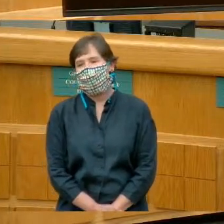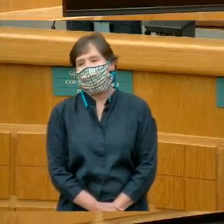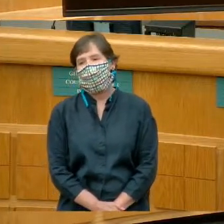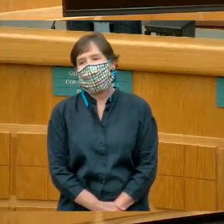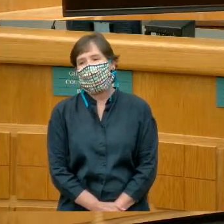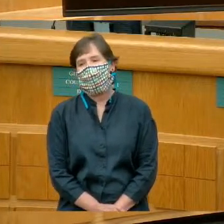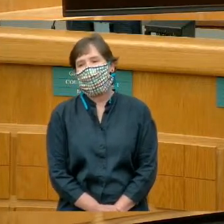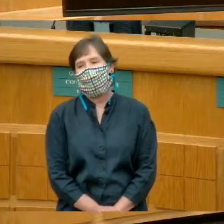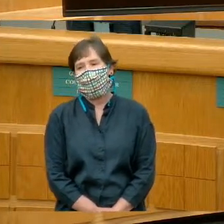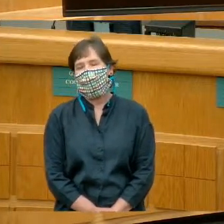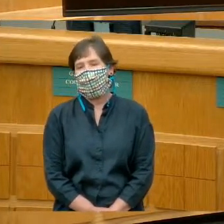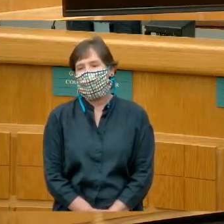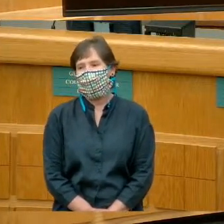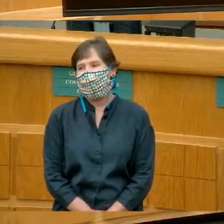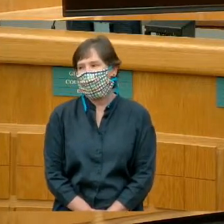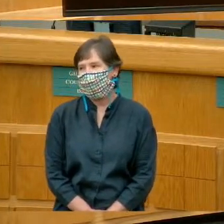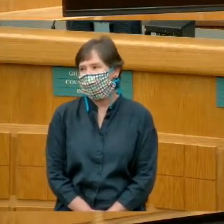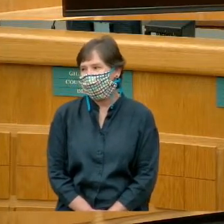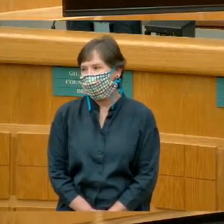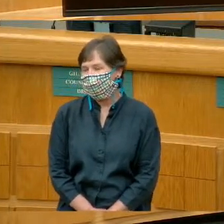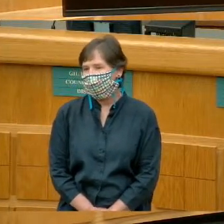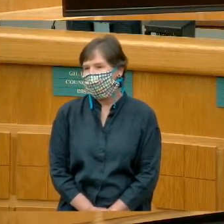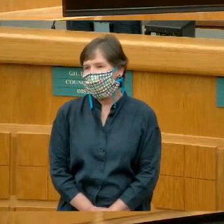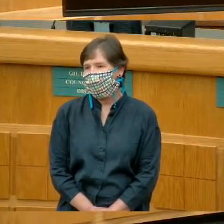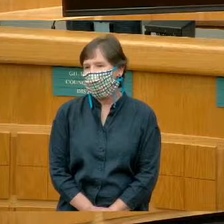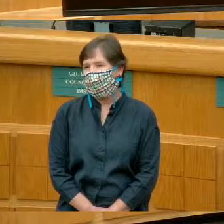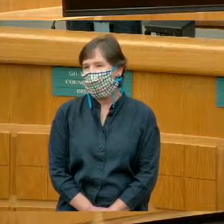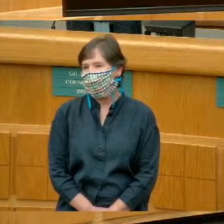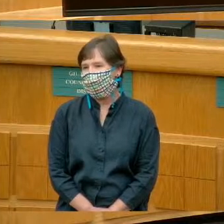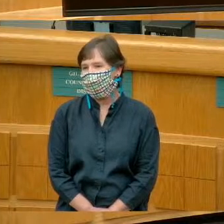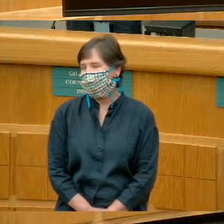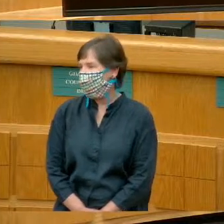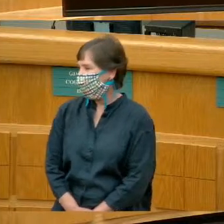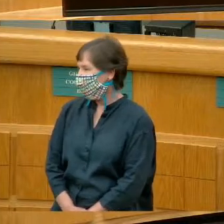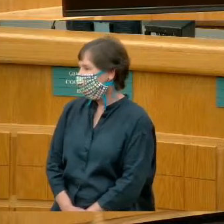que son más reservados, ahora es el momento de hablar. Te puedo asegurar que no